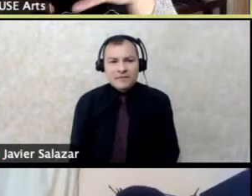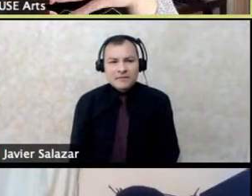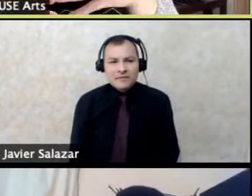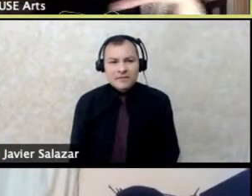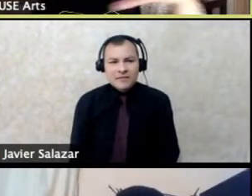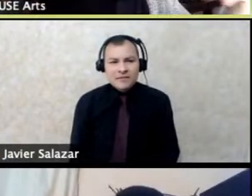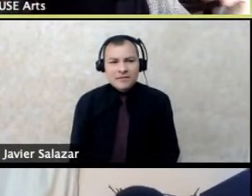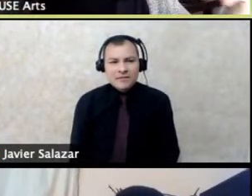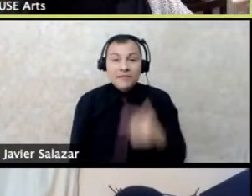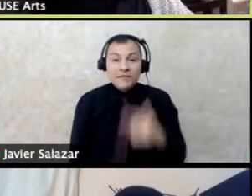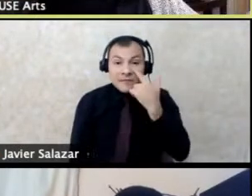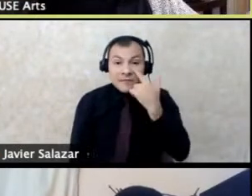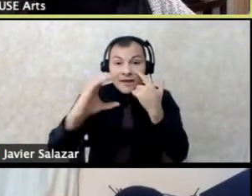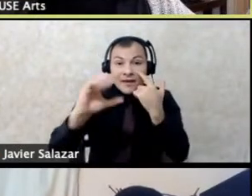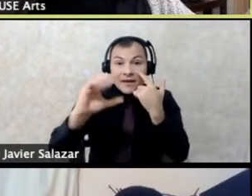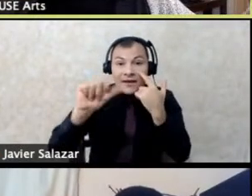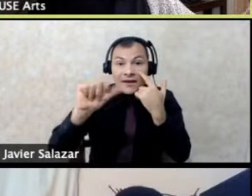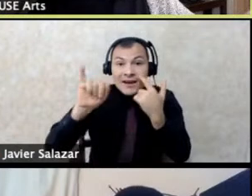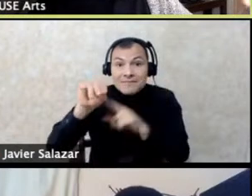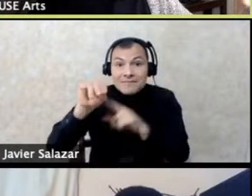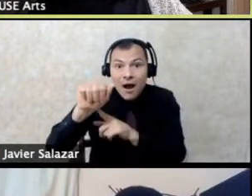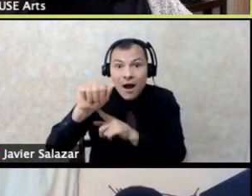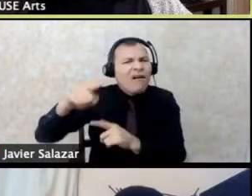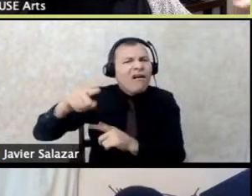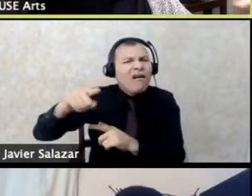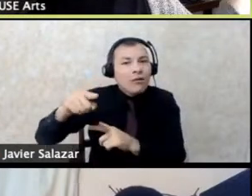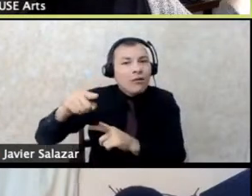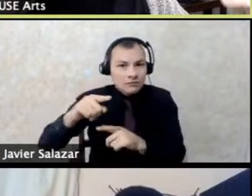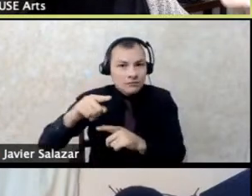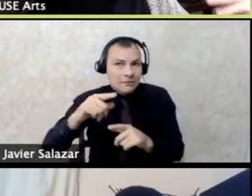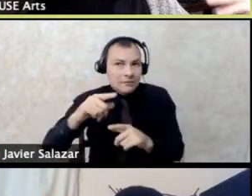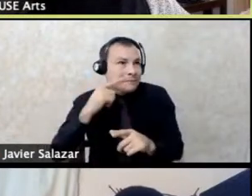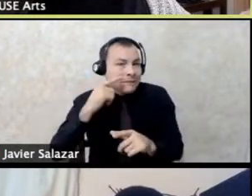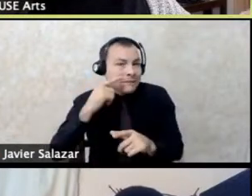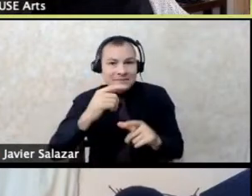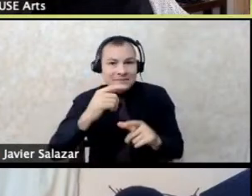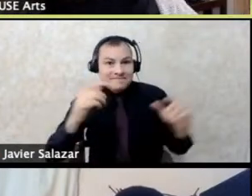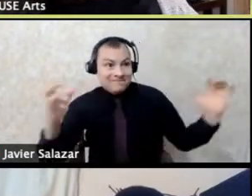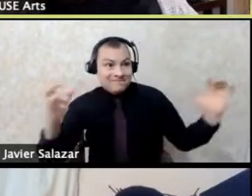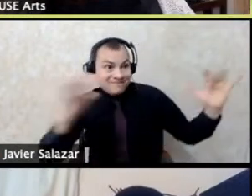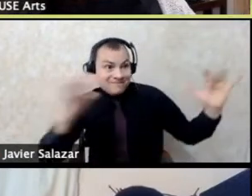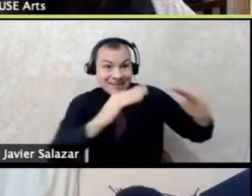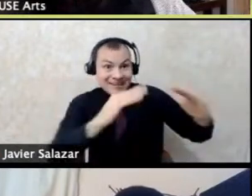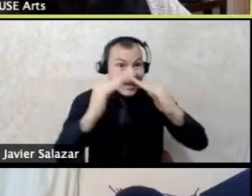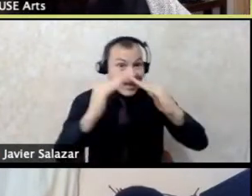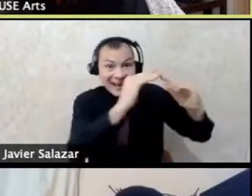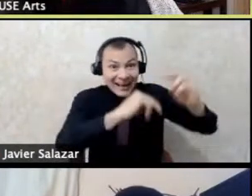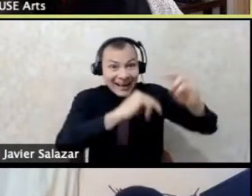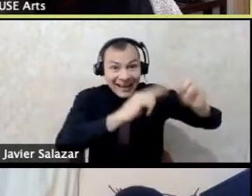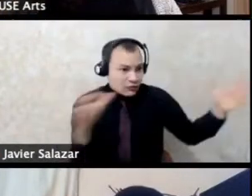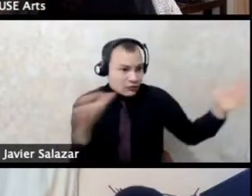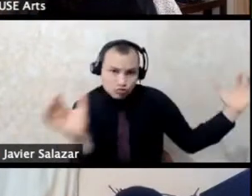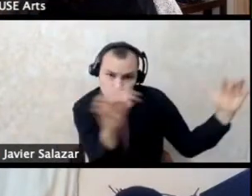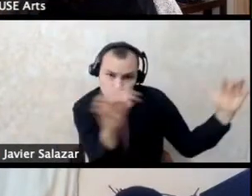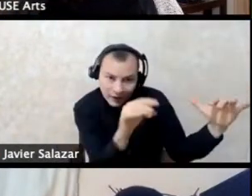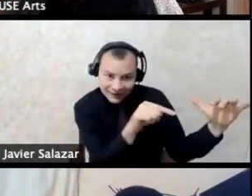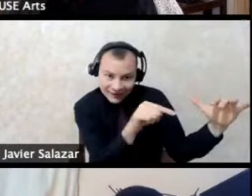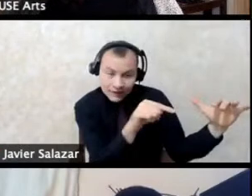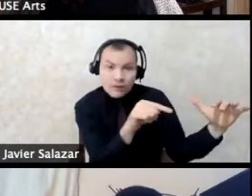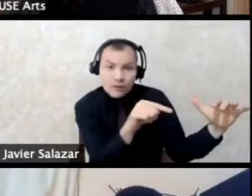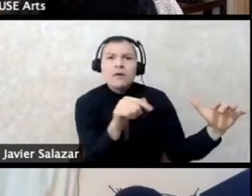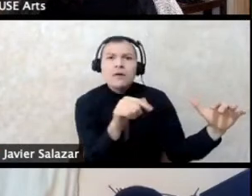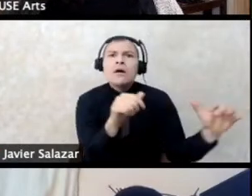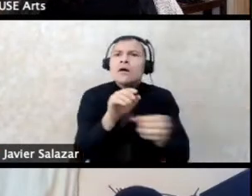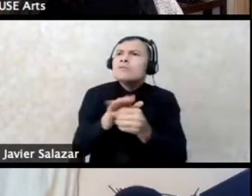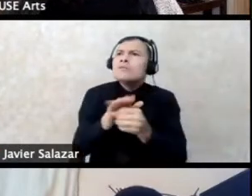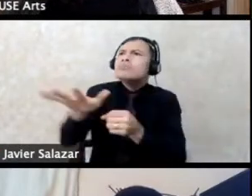with the entire territory is called Calima del Darién. Nuestro municipio sí es